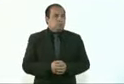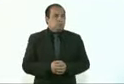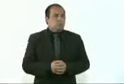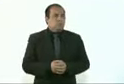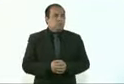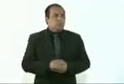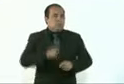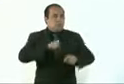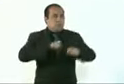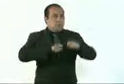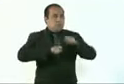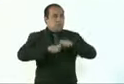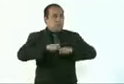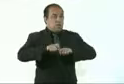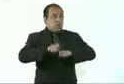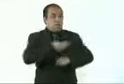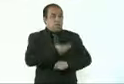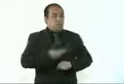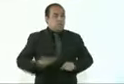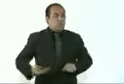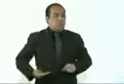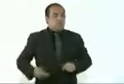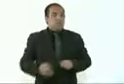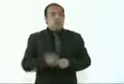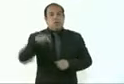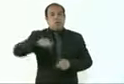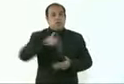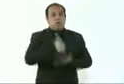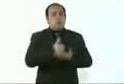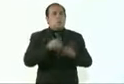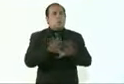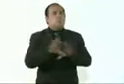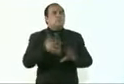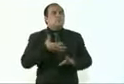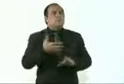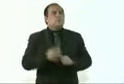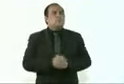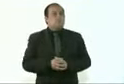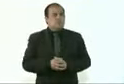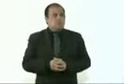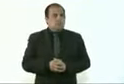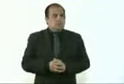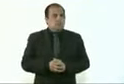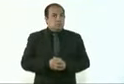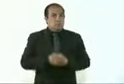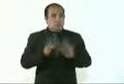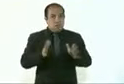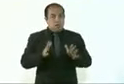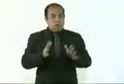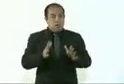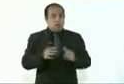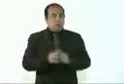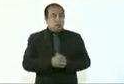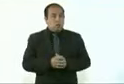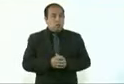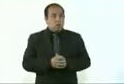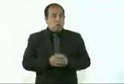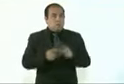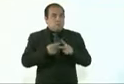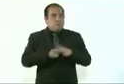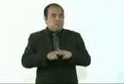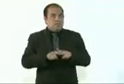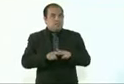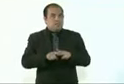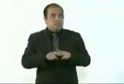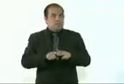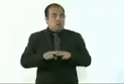relevo presidencial, pero aquí en la ciudad, ¿cómo estamos? ¿Ya es tiempo de que empiecen a moverse